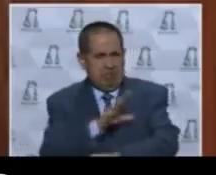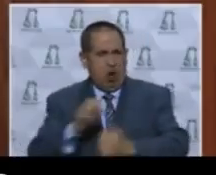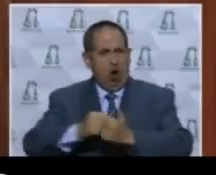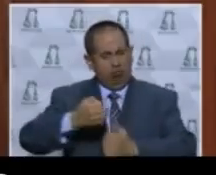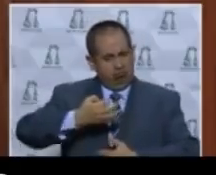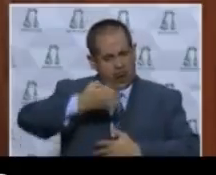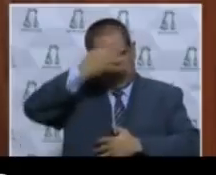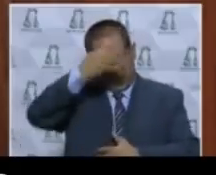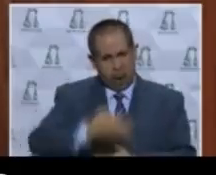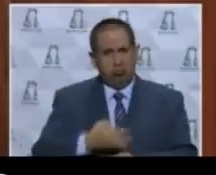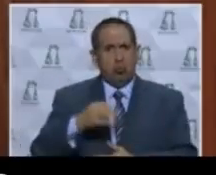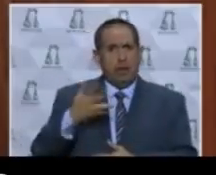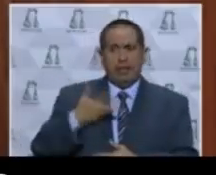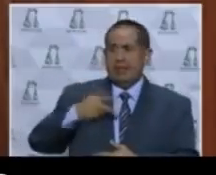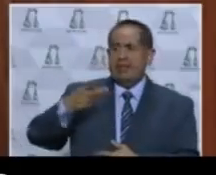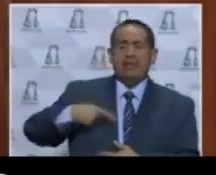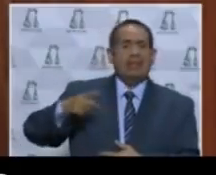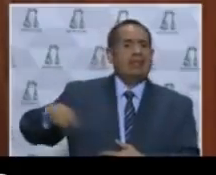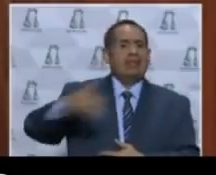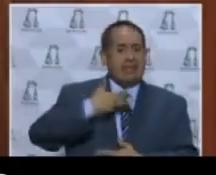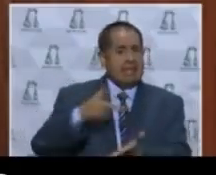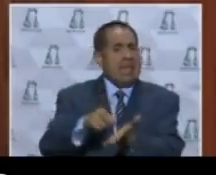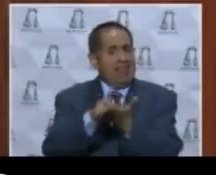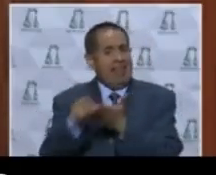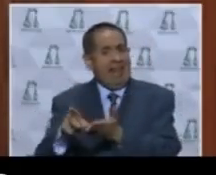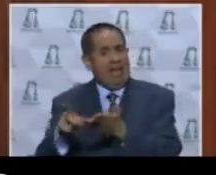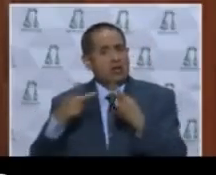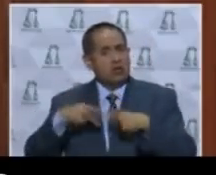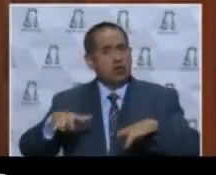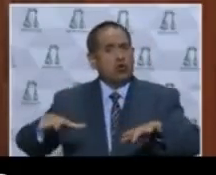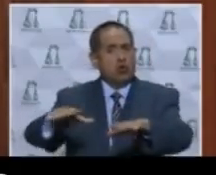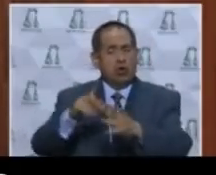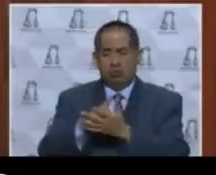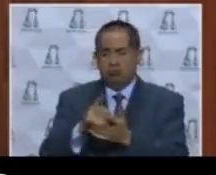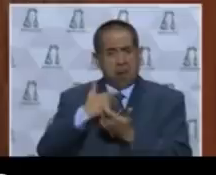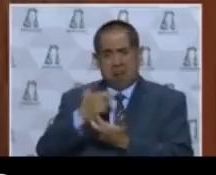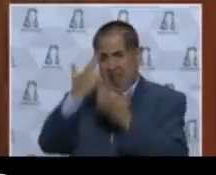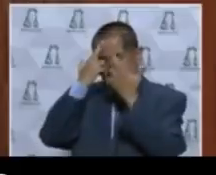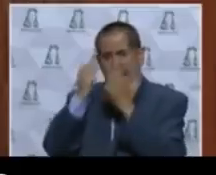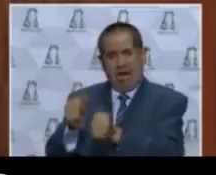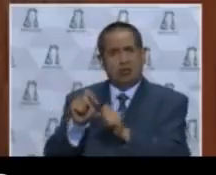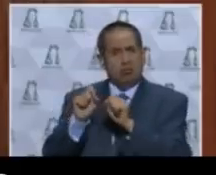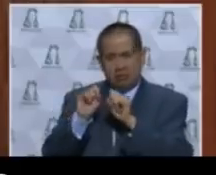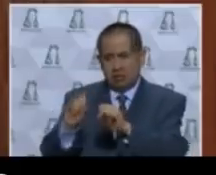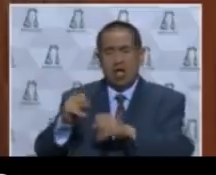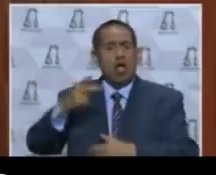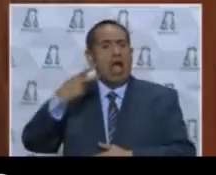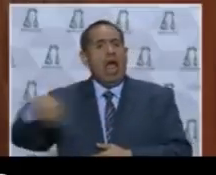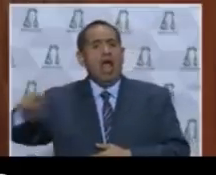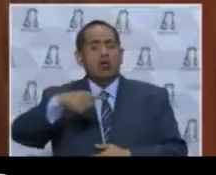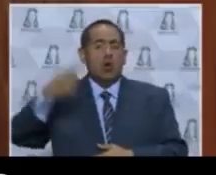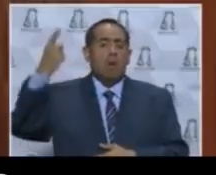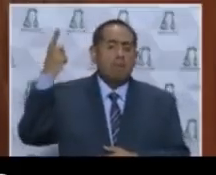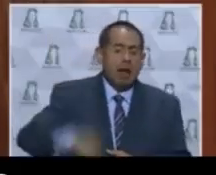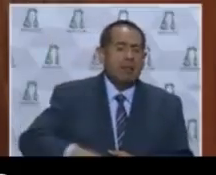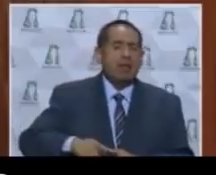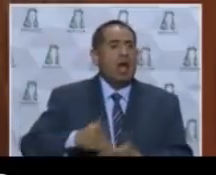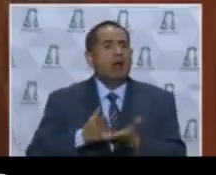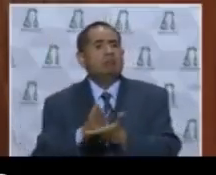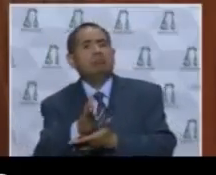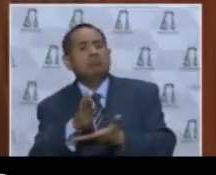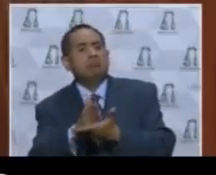su derecho indiscutible e indiscutido de regir sus propios